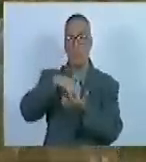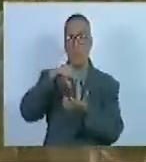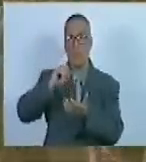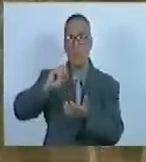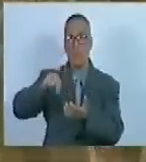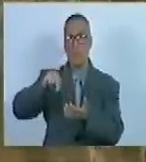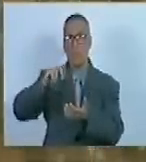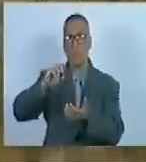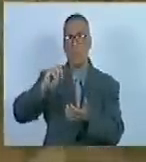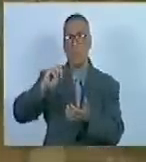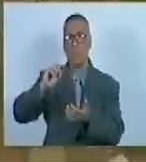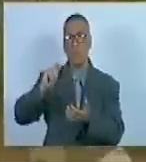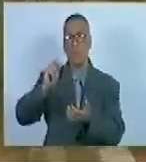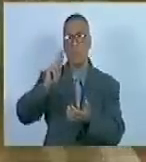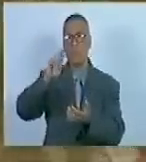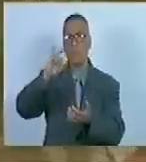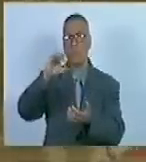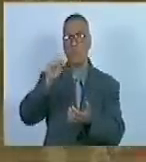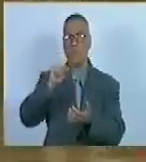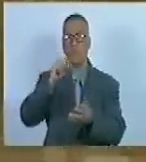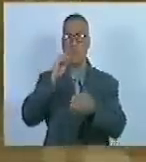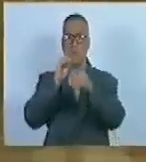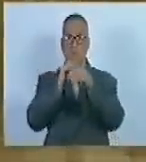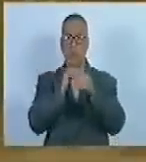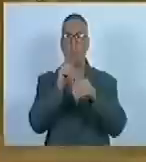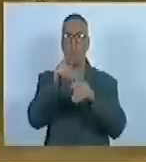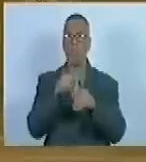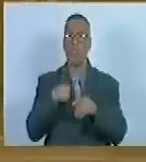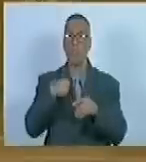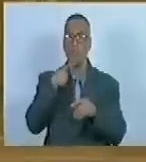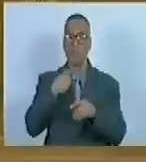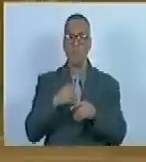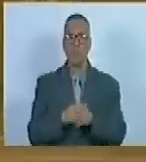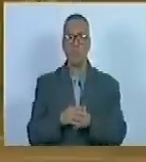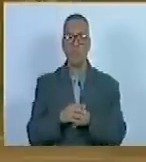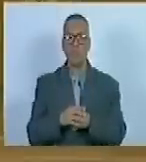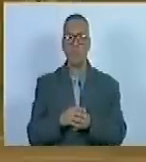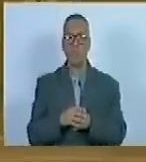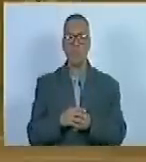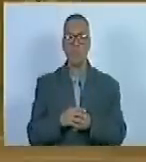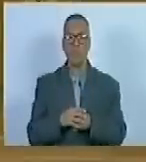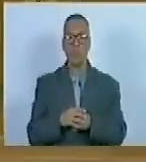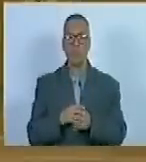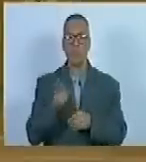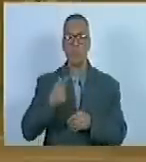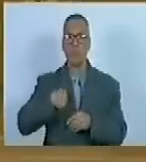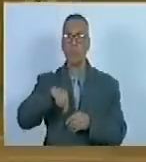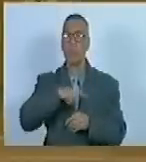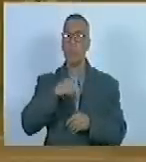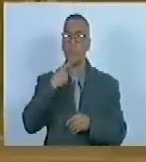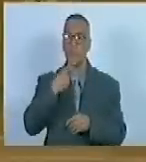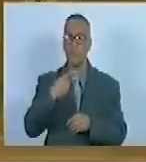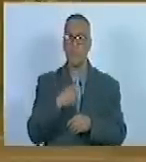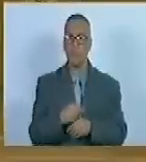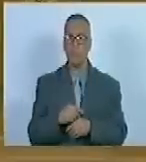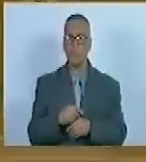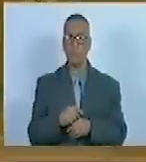Angostura, nos llamaba, nos decía, ¿no?, nos expresaba lo